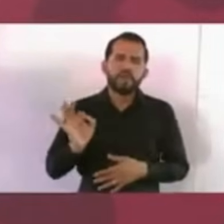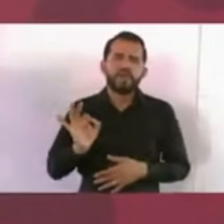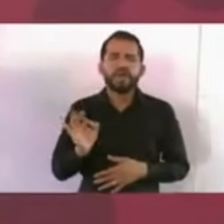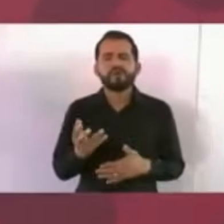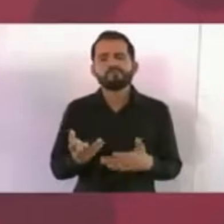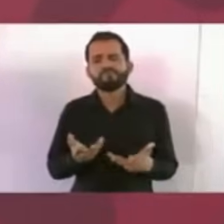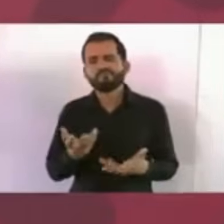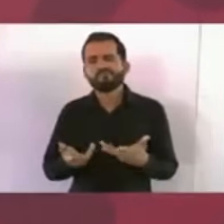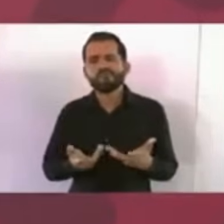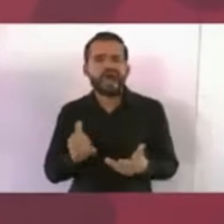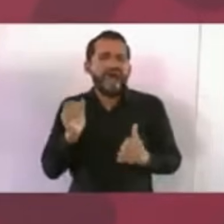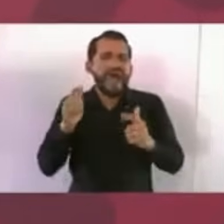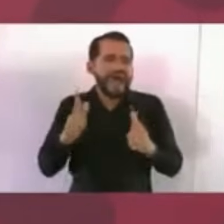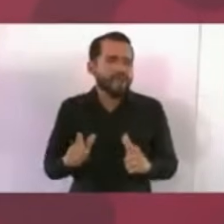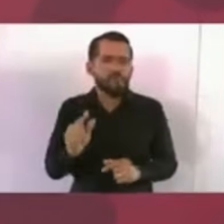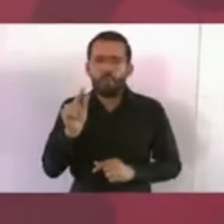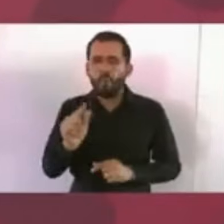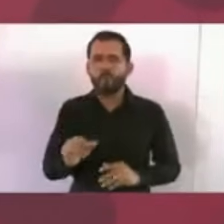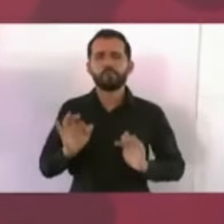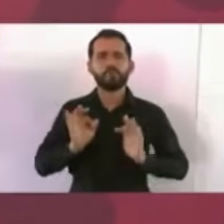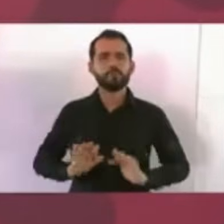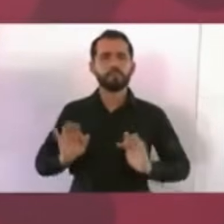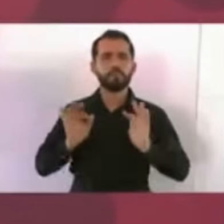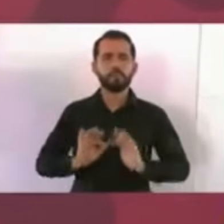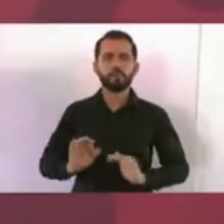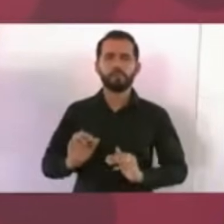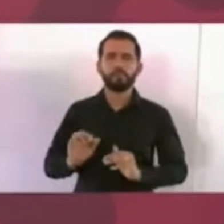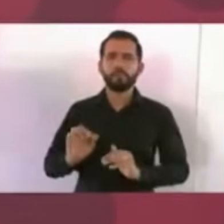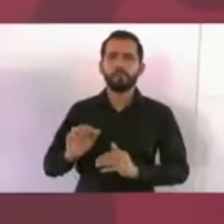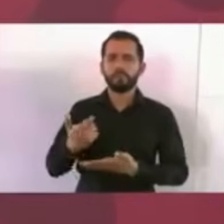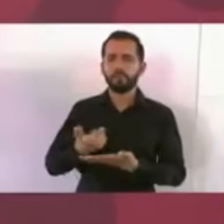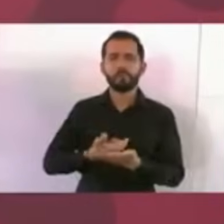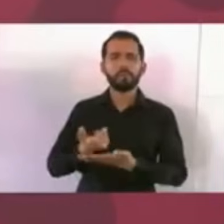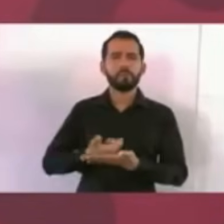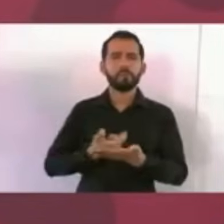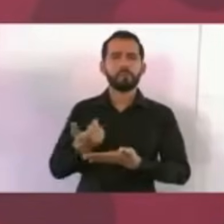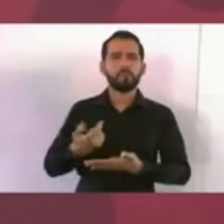de tranquilidad en el último tramo de su vida.